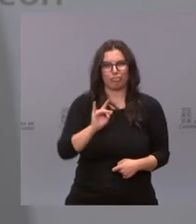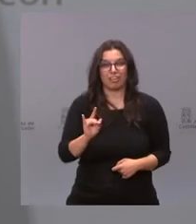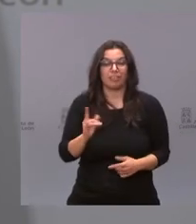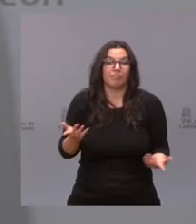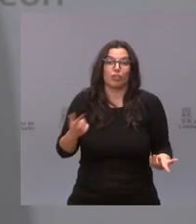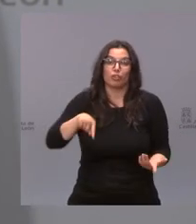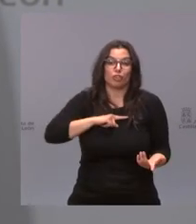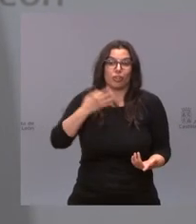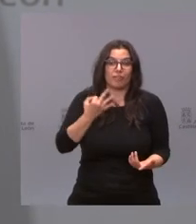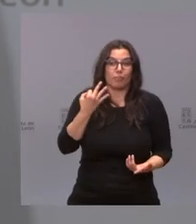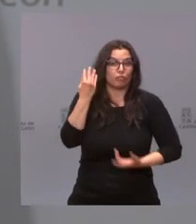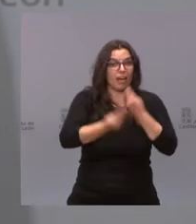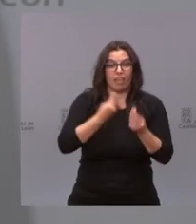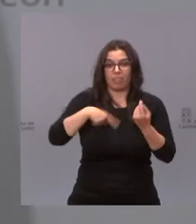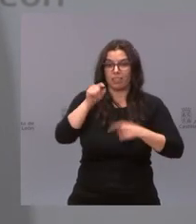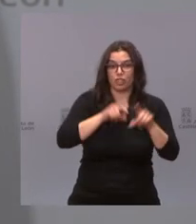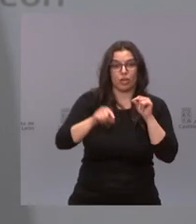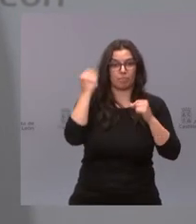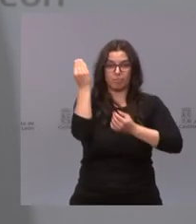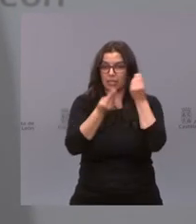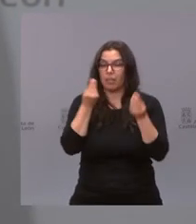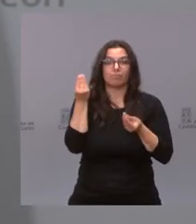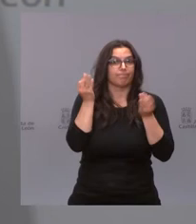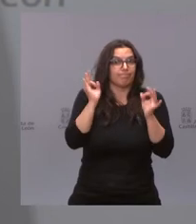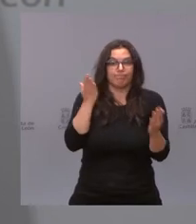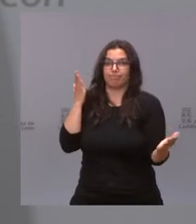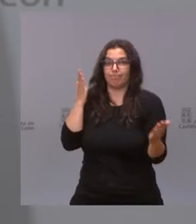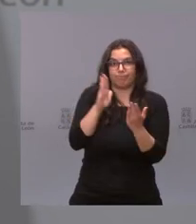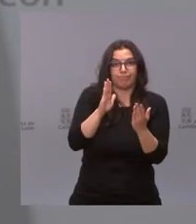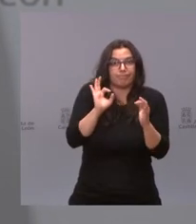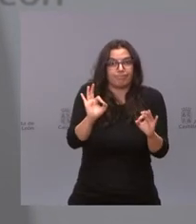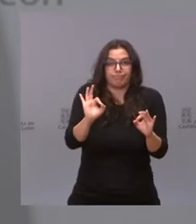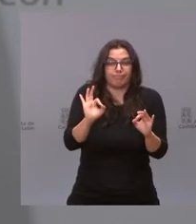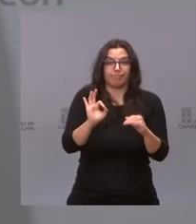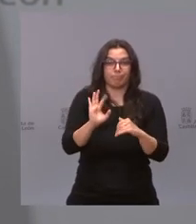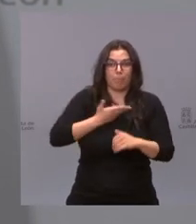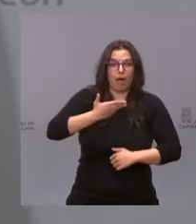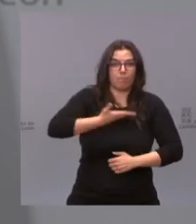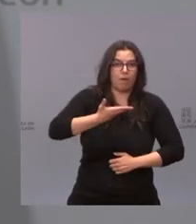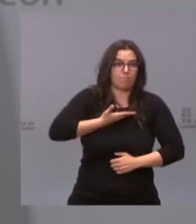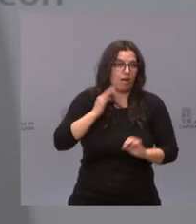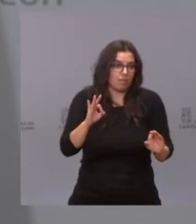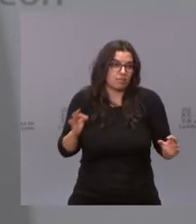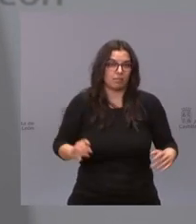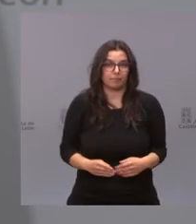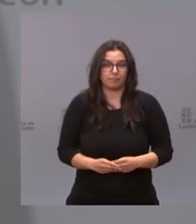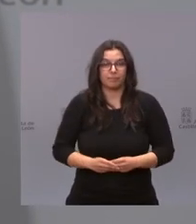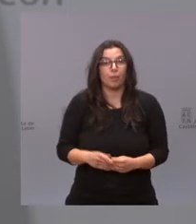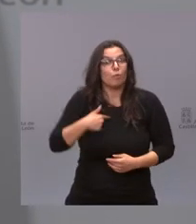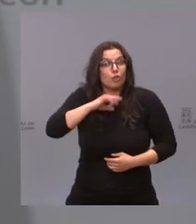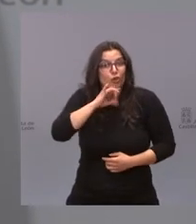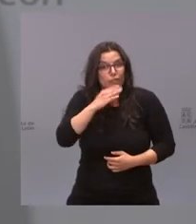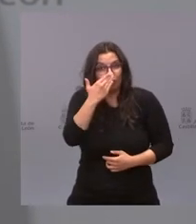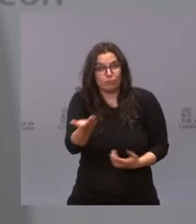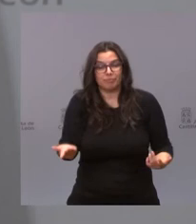nosotros, nuestra obligación es tomar decisiones y afrontar este desgaste, ¿no? Pero estoy muy contento. Quiero